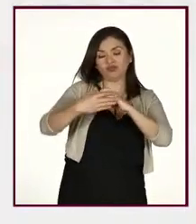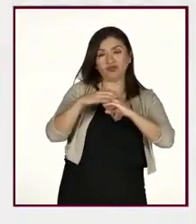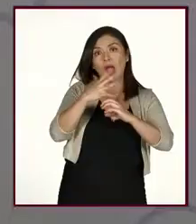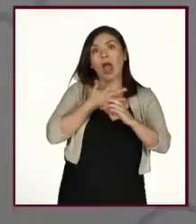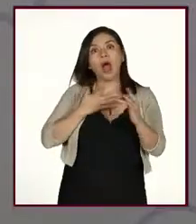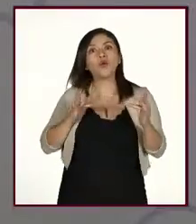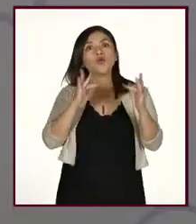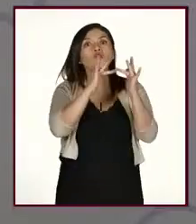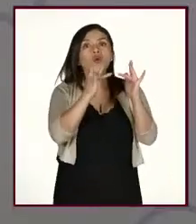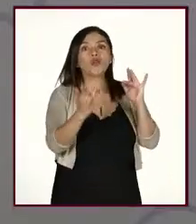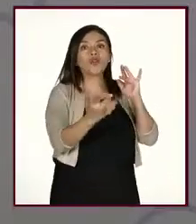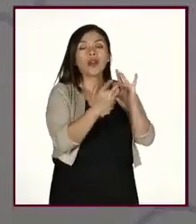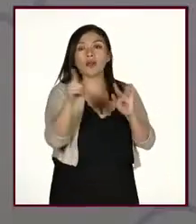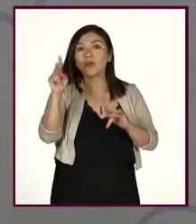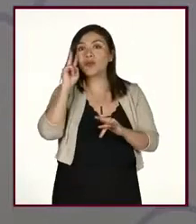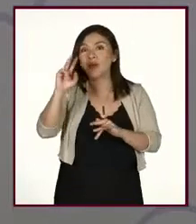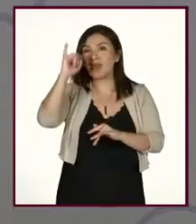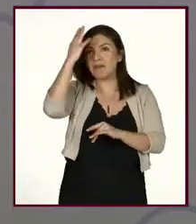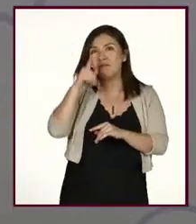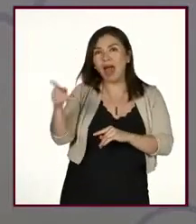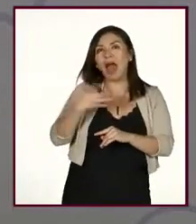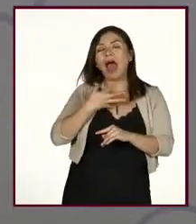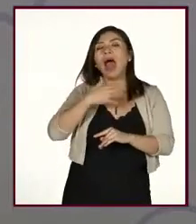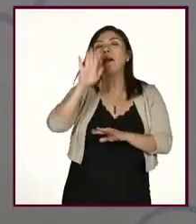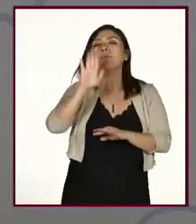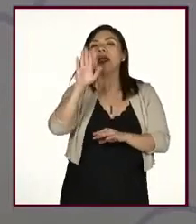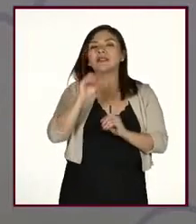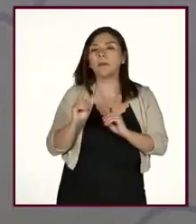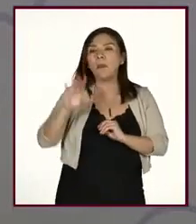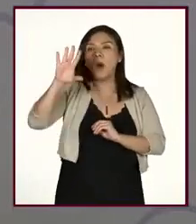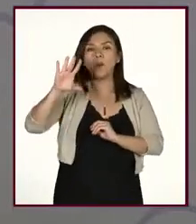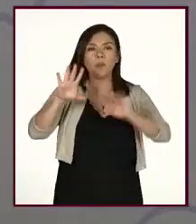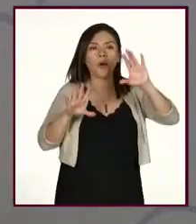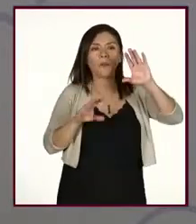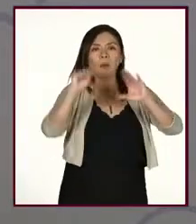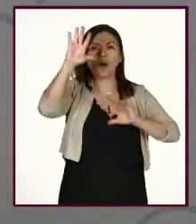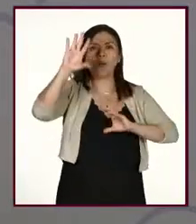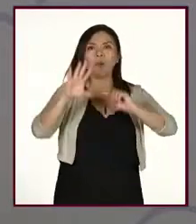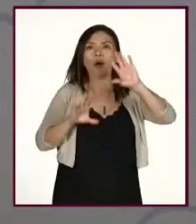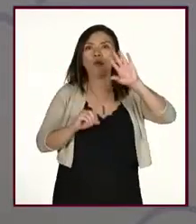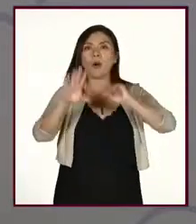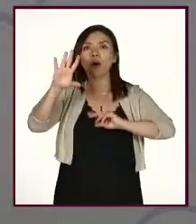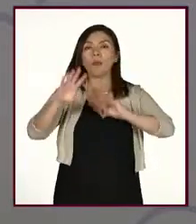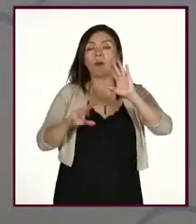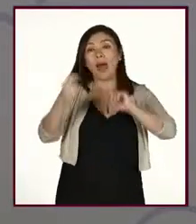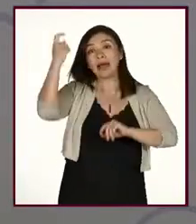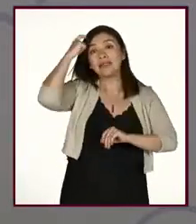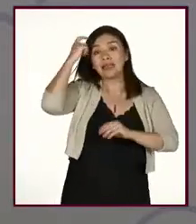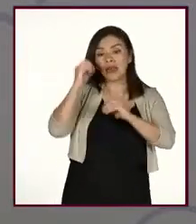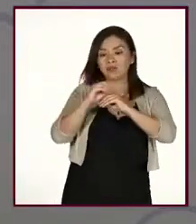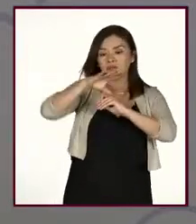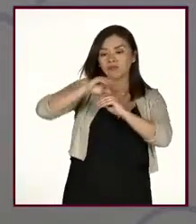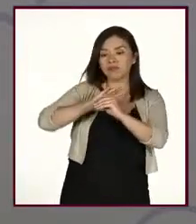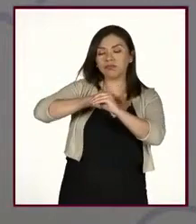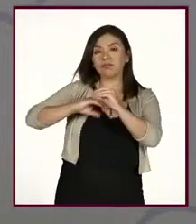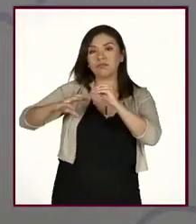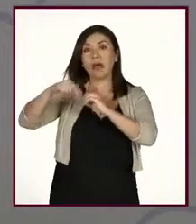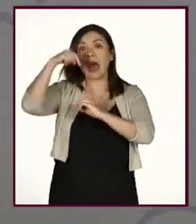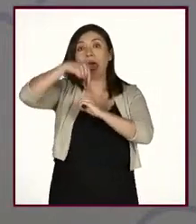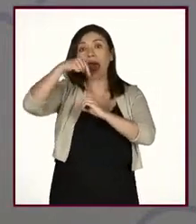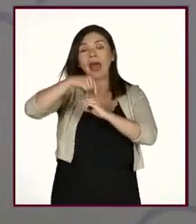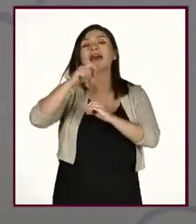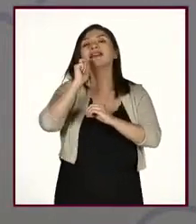ahí observadas estas imágenes donde se ve una activación de estas estructuras en el cerebro y que, bueno, parte de la